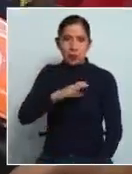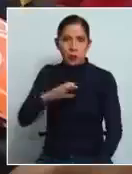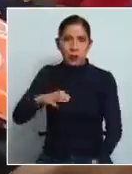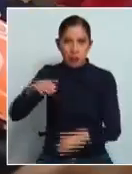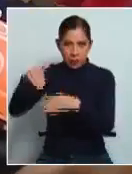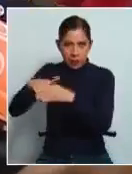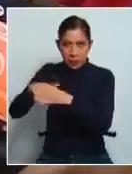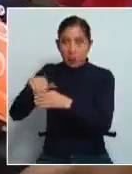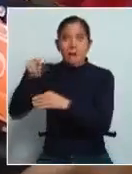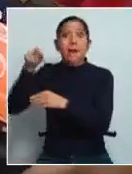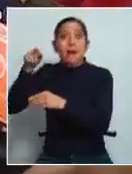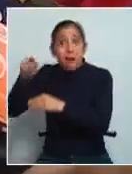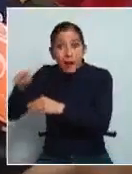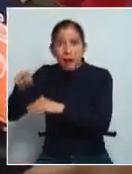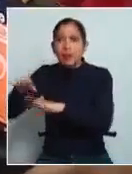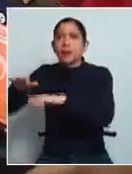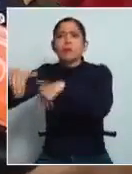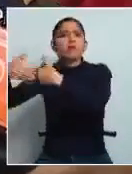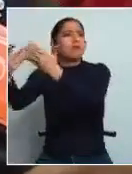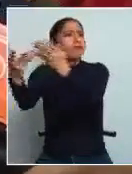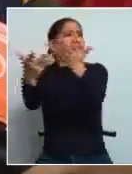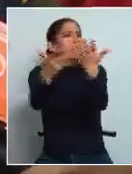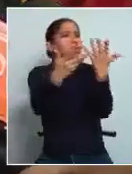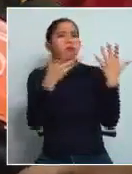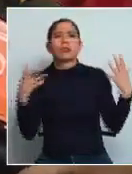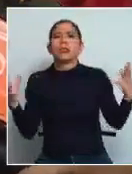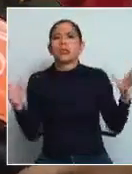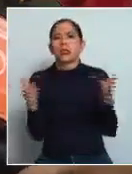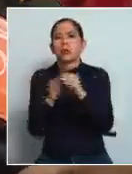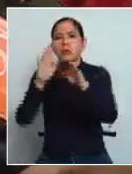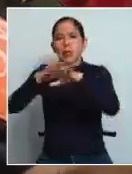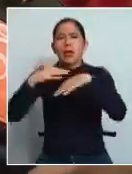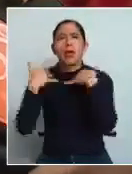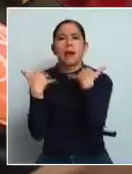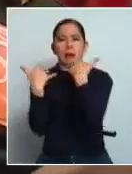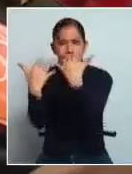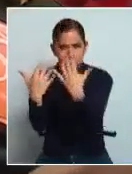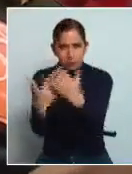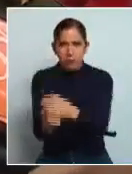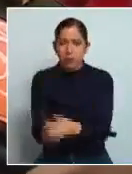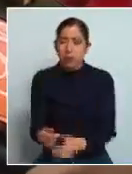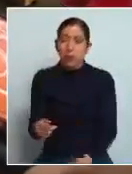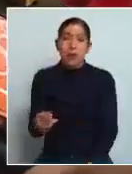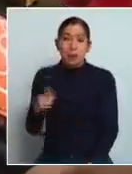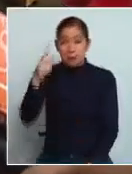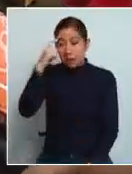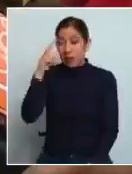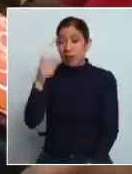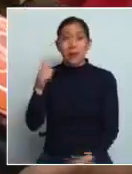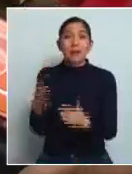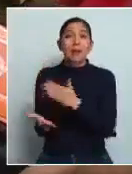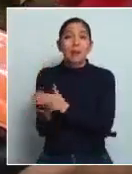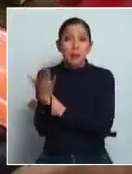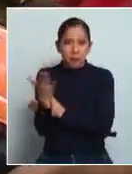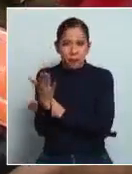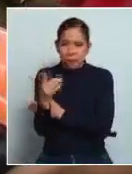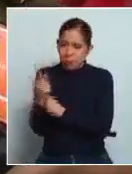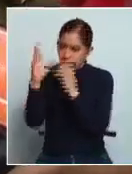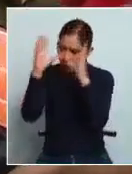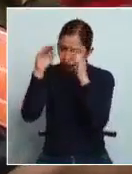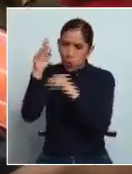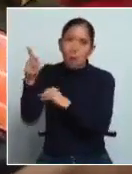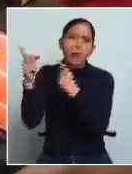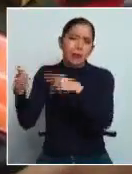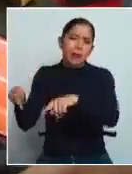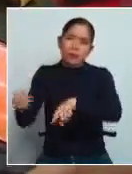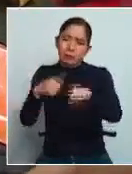la invitación para que se congreguen estas personas al día siguiente, es decir, a las 10 de la mañana. Esta persona ya está sometida a medidas